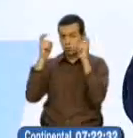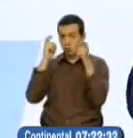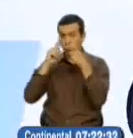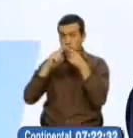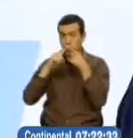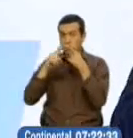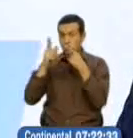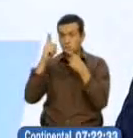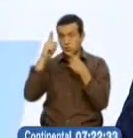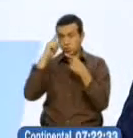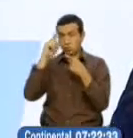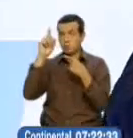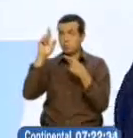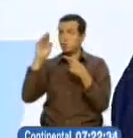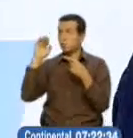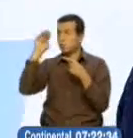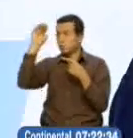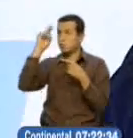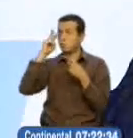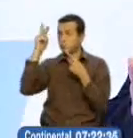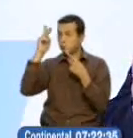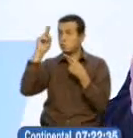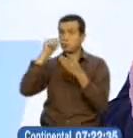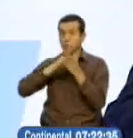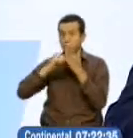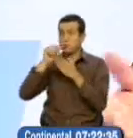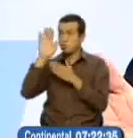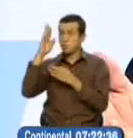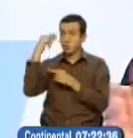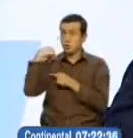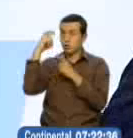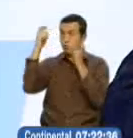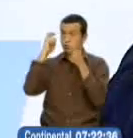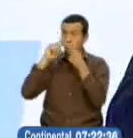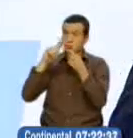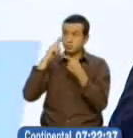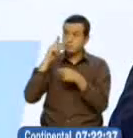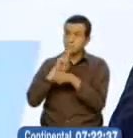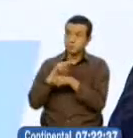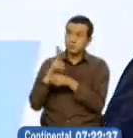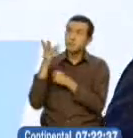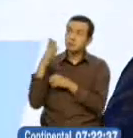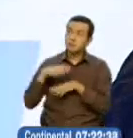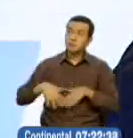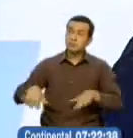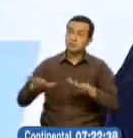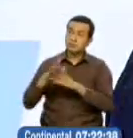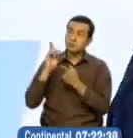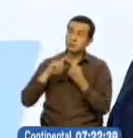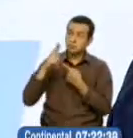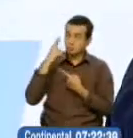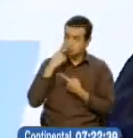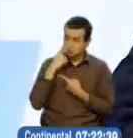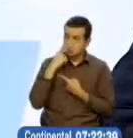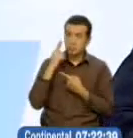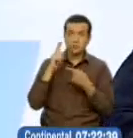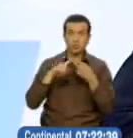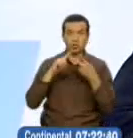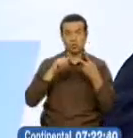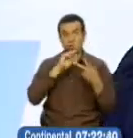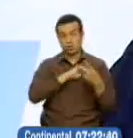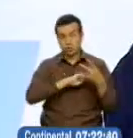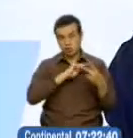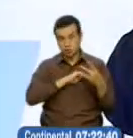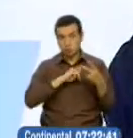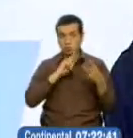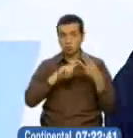al propio gobierno nacional, porque hay varios ministerios que en este caso actúan sobre el territorio, a todos los gobiernos autónomos,